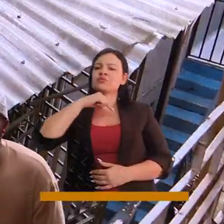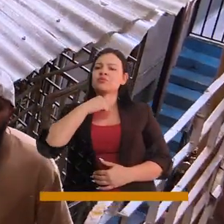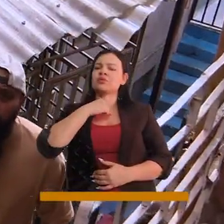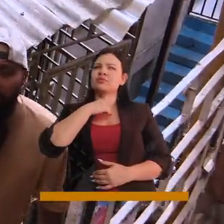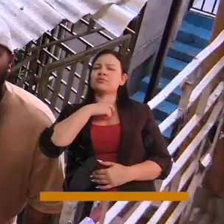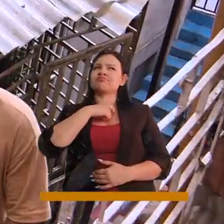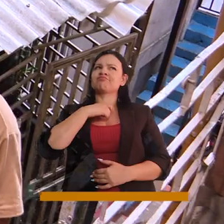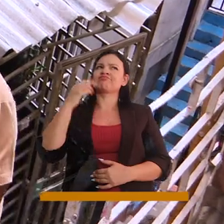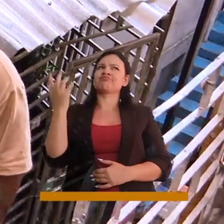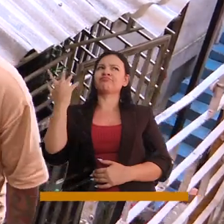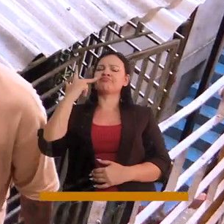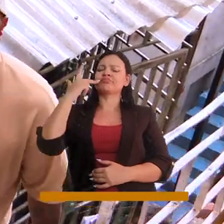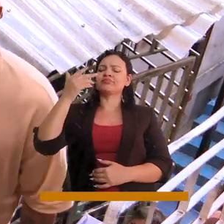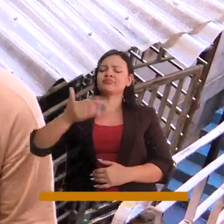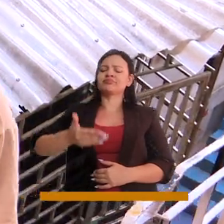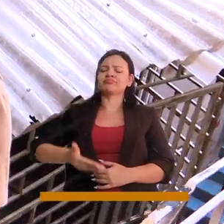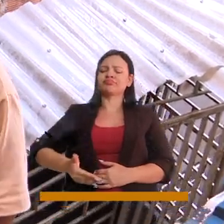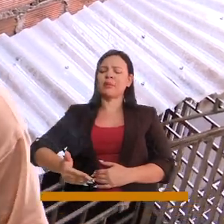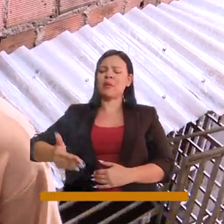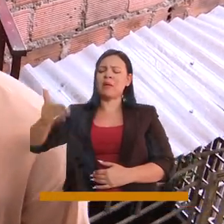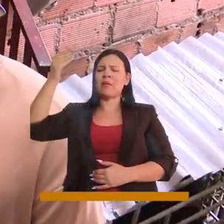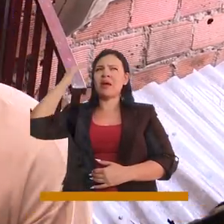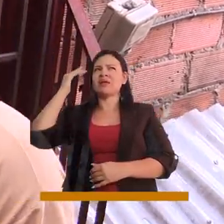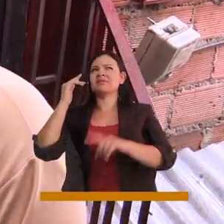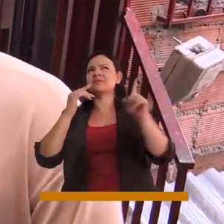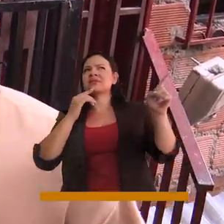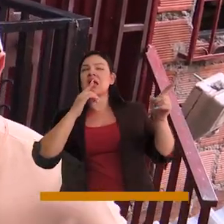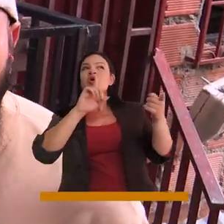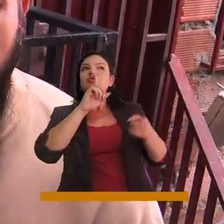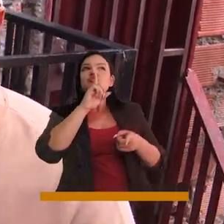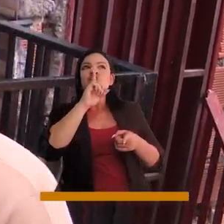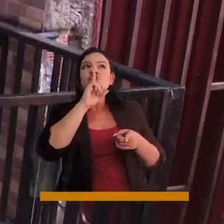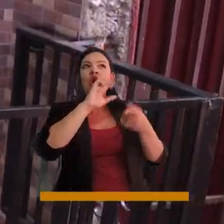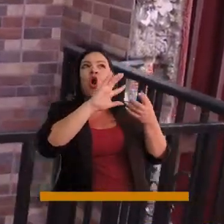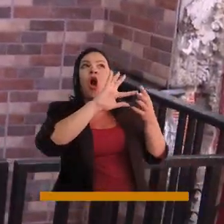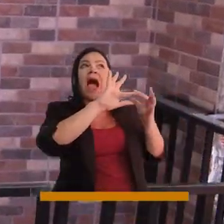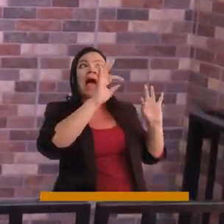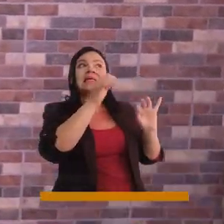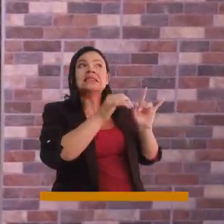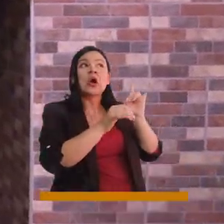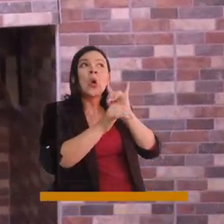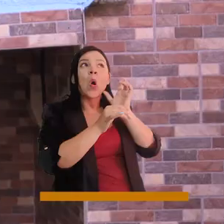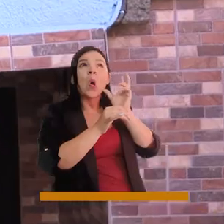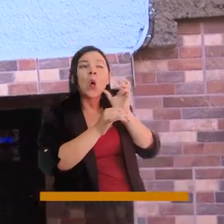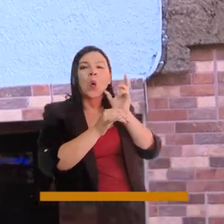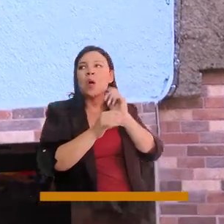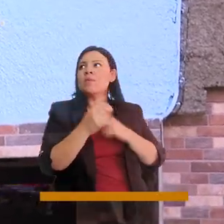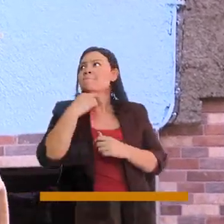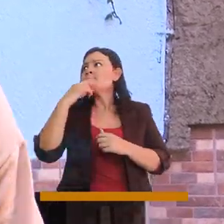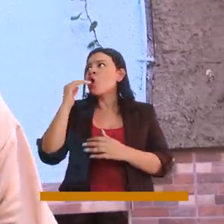crecimos con la frase de las paredes tienen oídos no podíamos a hablar fuerte porque nos podíamos meter en un